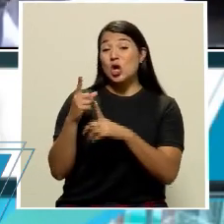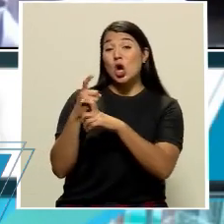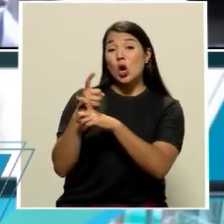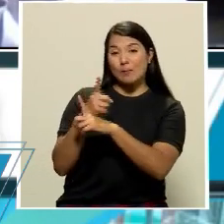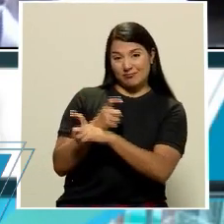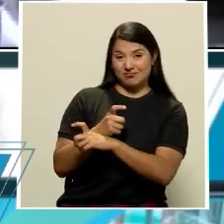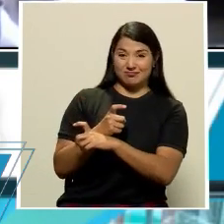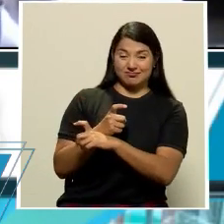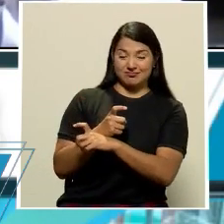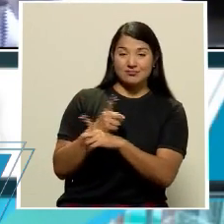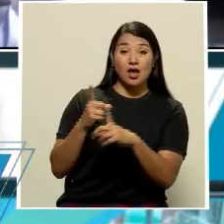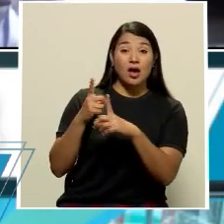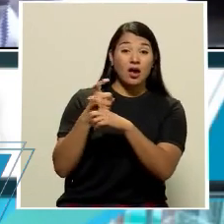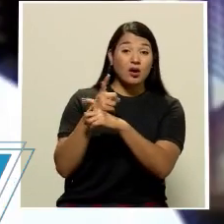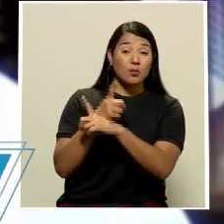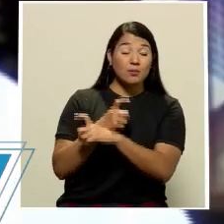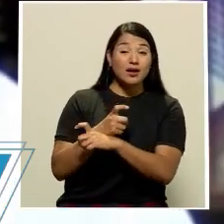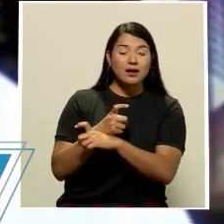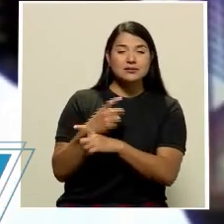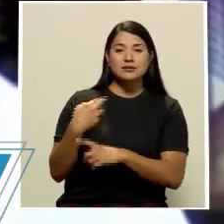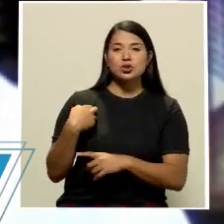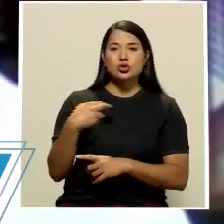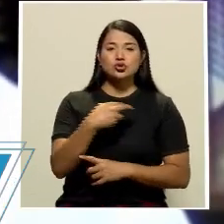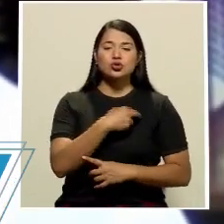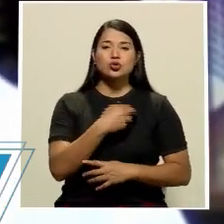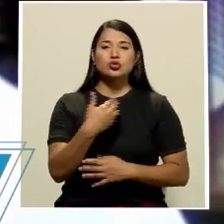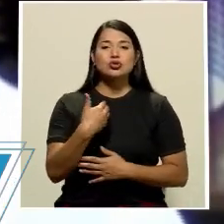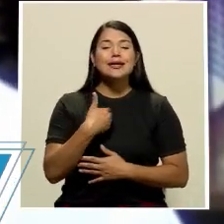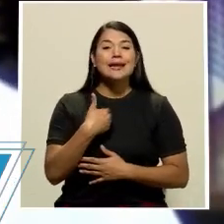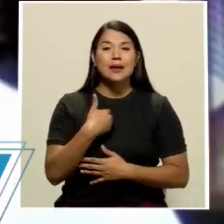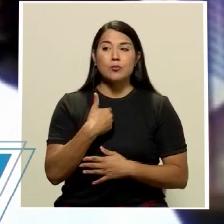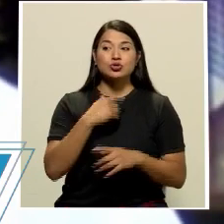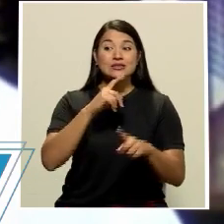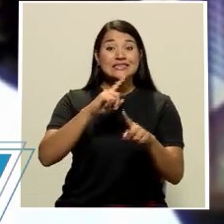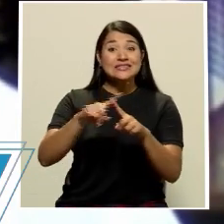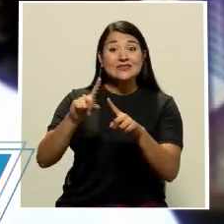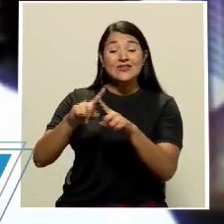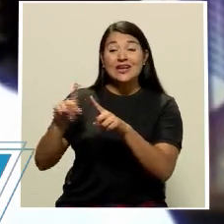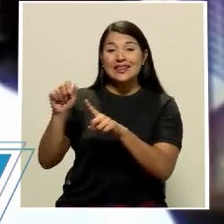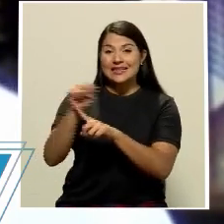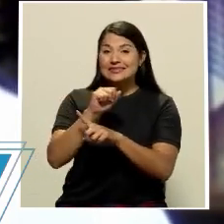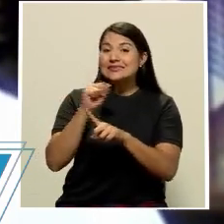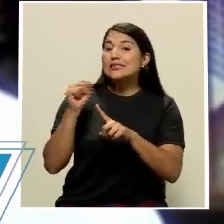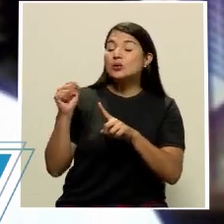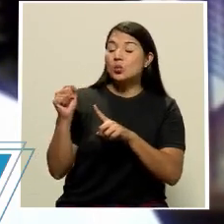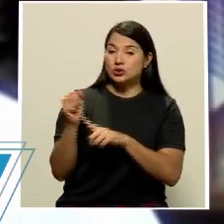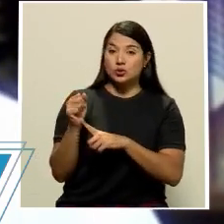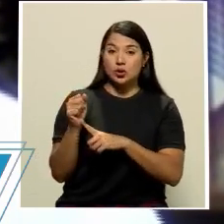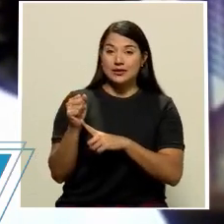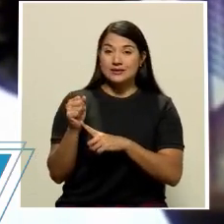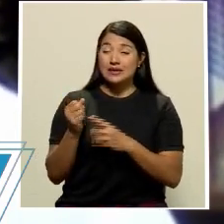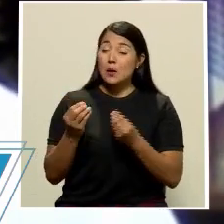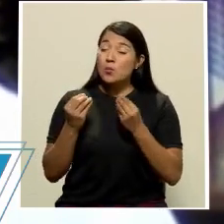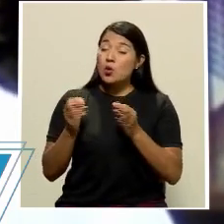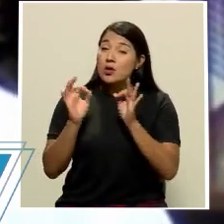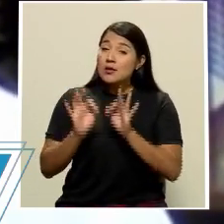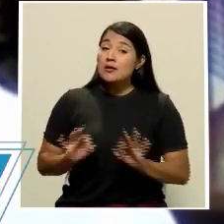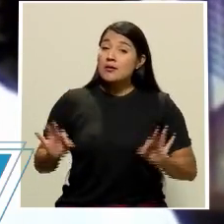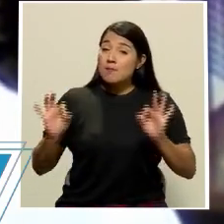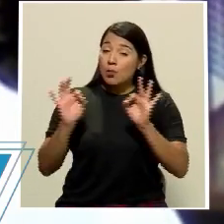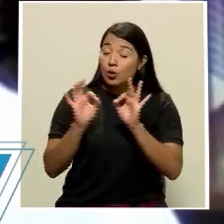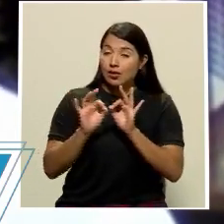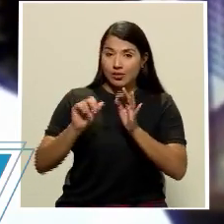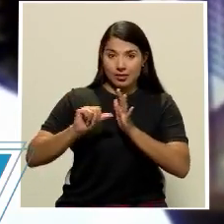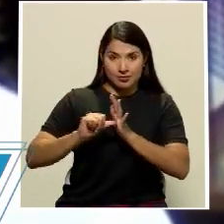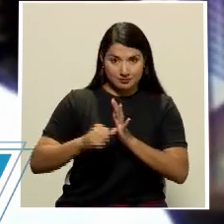Complicadas, complicadas. Tenemos varias situaciones ahí que es importante rescatar y